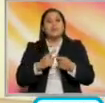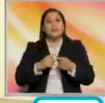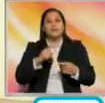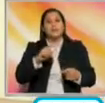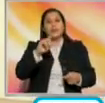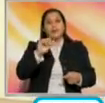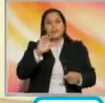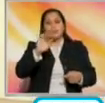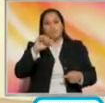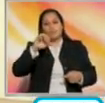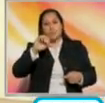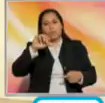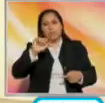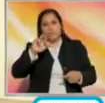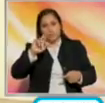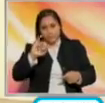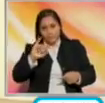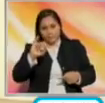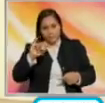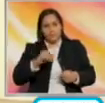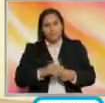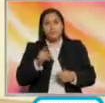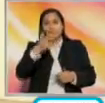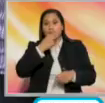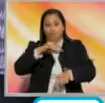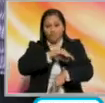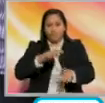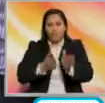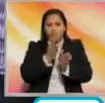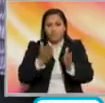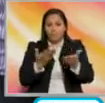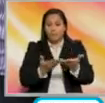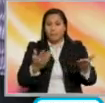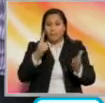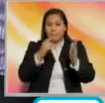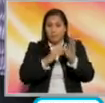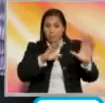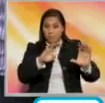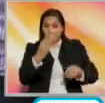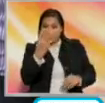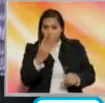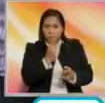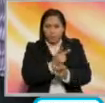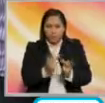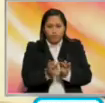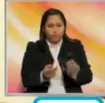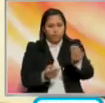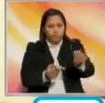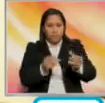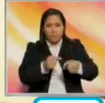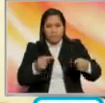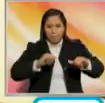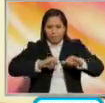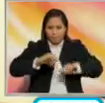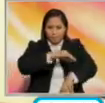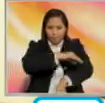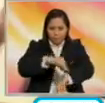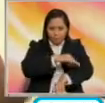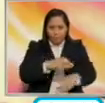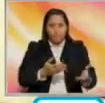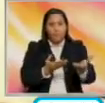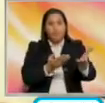Boari. Entonces, este arquitecto presenta en 1904 un proyecto para la construcción